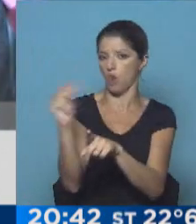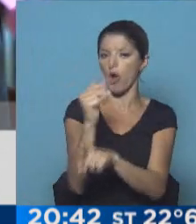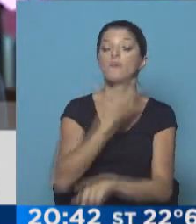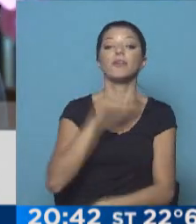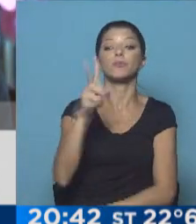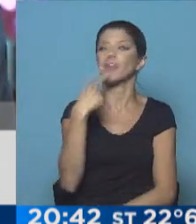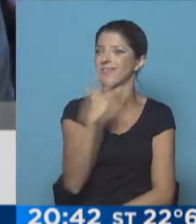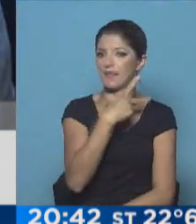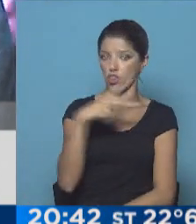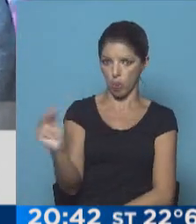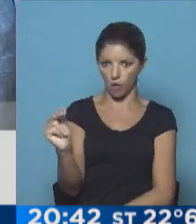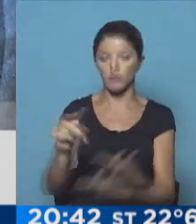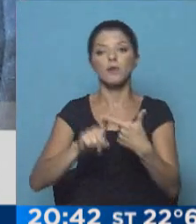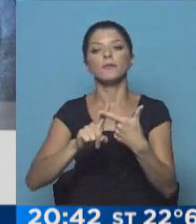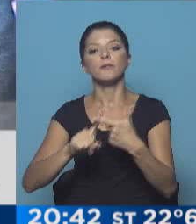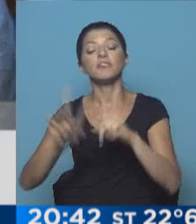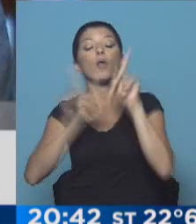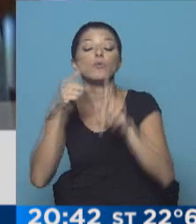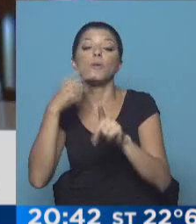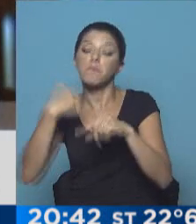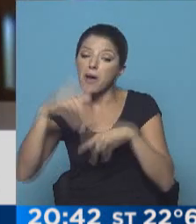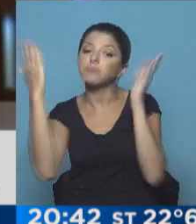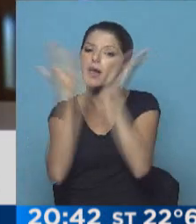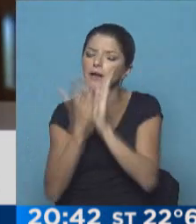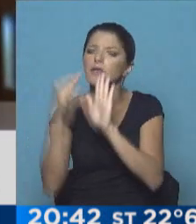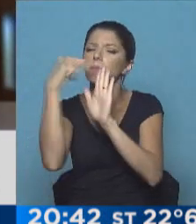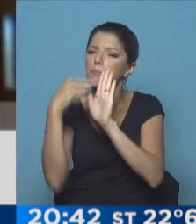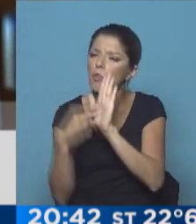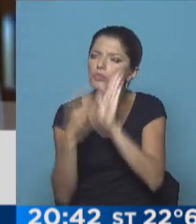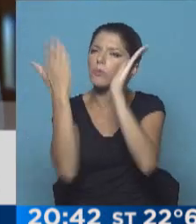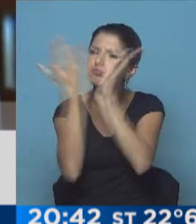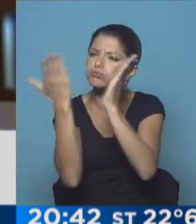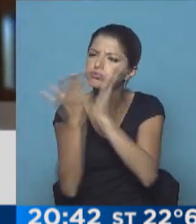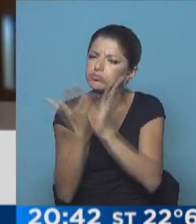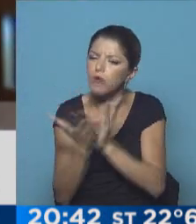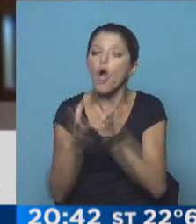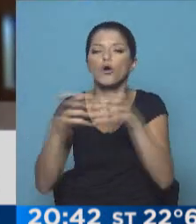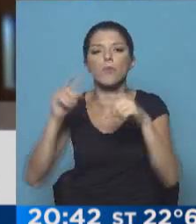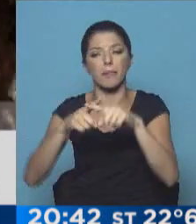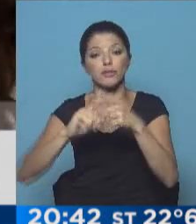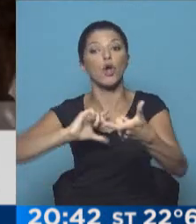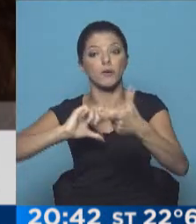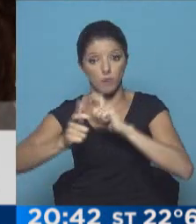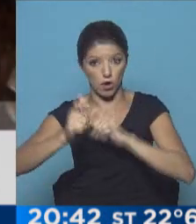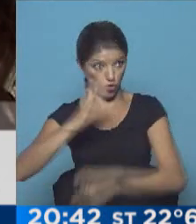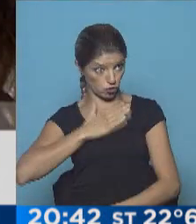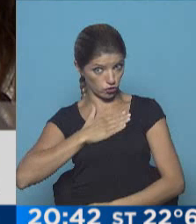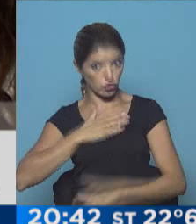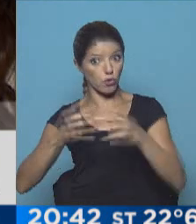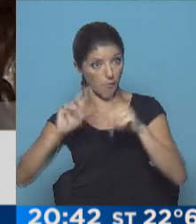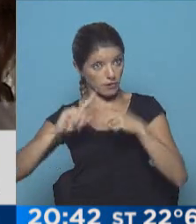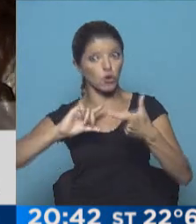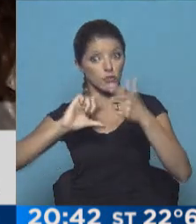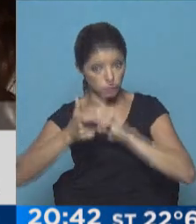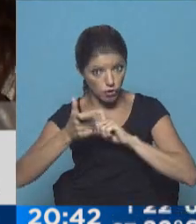la Victoria a analizar punto por punto por parte del Frente Renovador. Desde el Frente Renovador nosotros vamos a